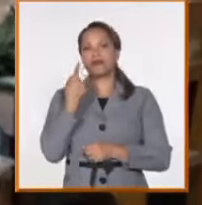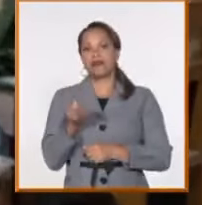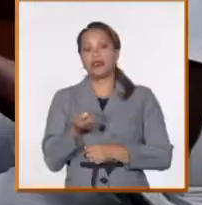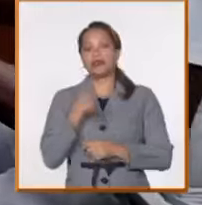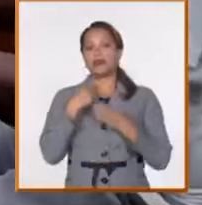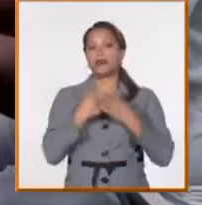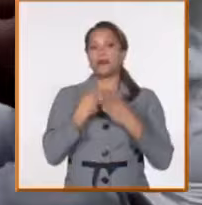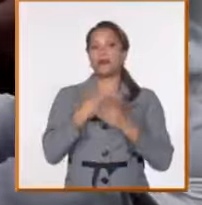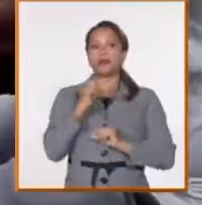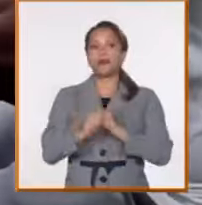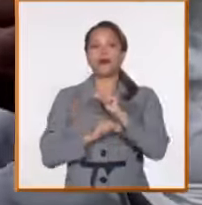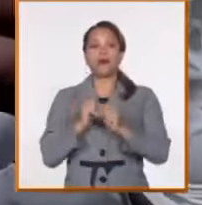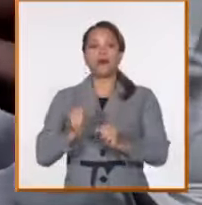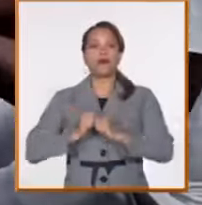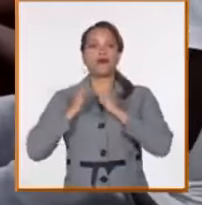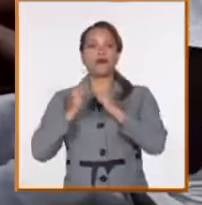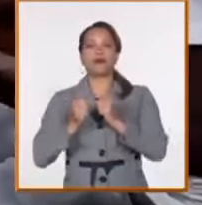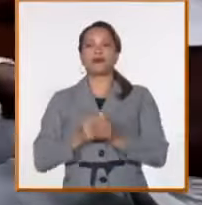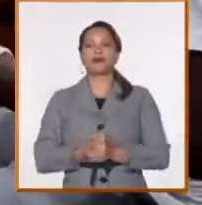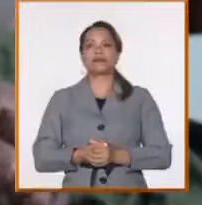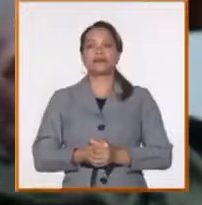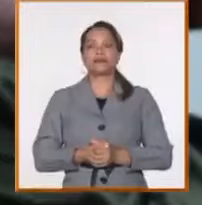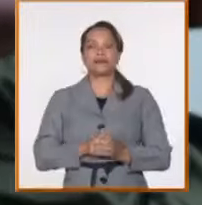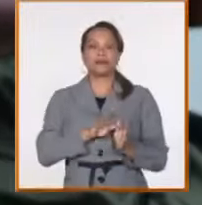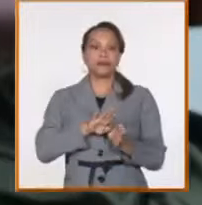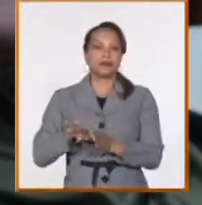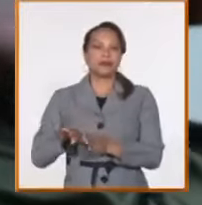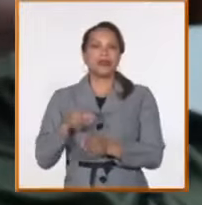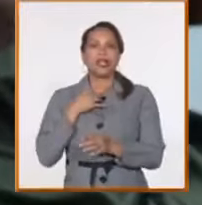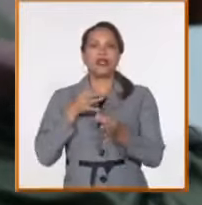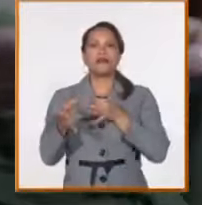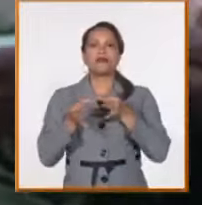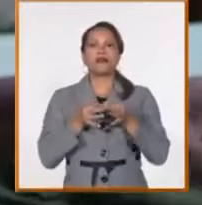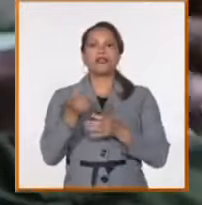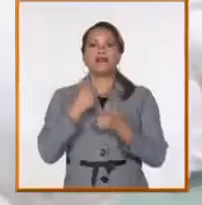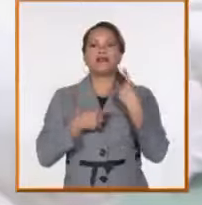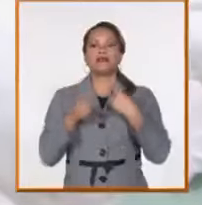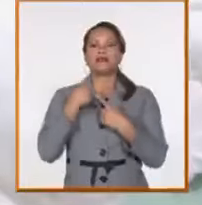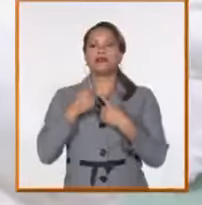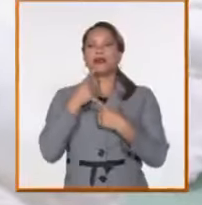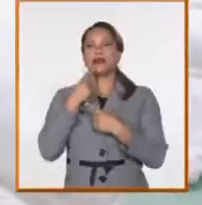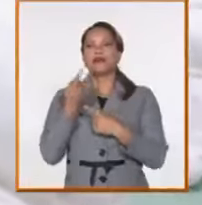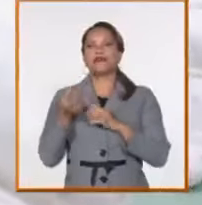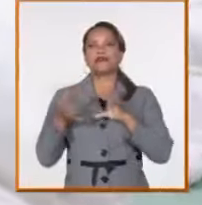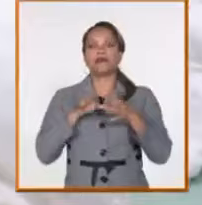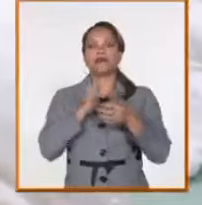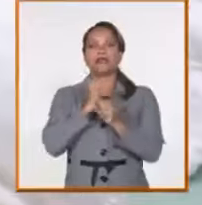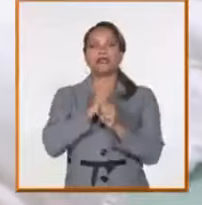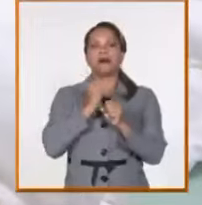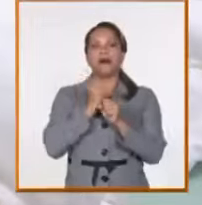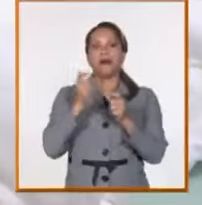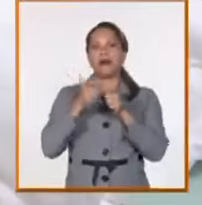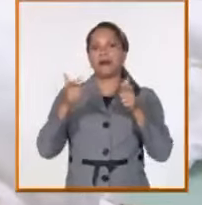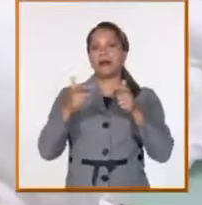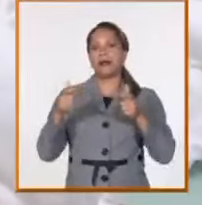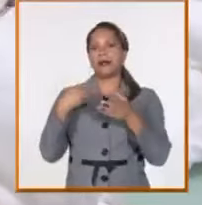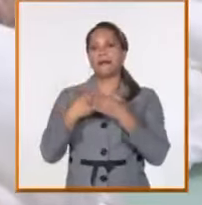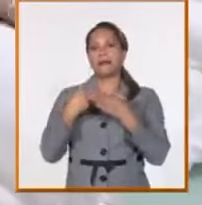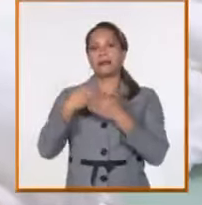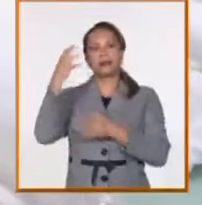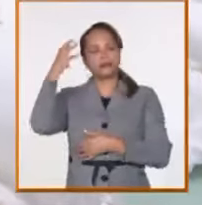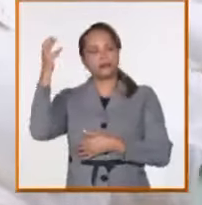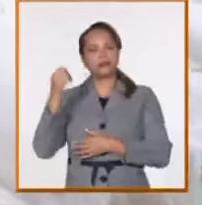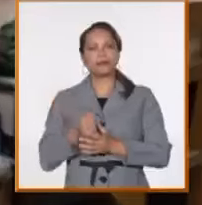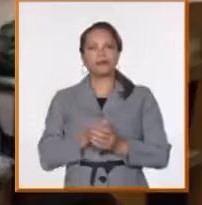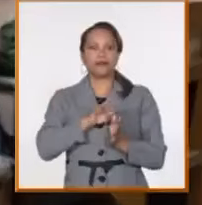va consolidando en funcionamiento estas para ampliar los Horizontes de la empresa Estatal otra de